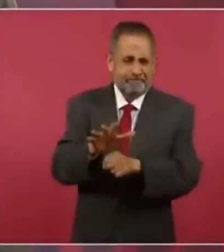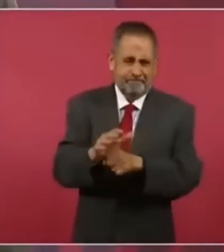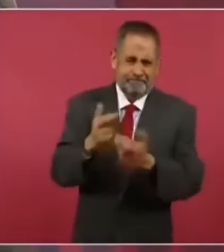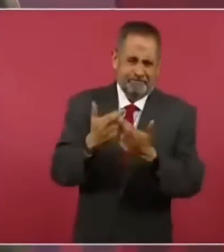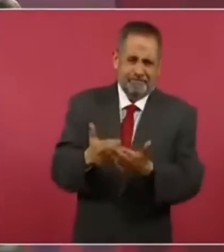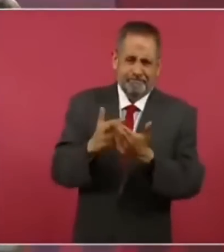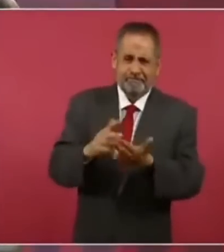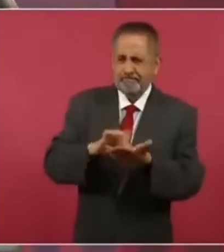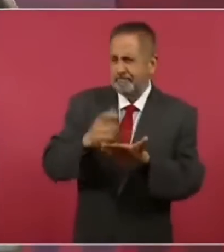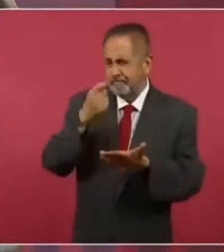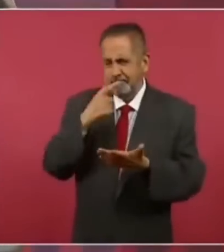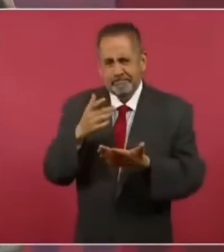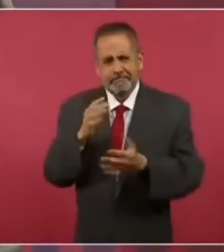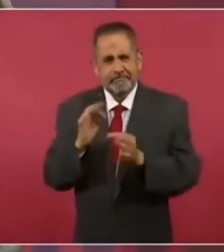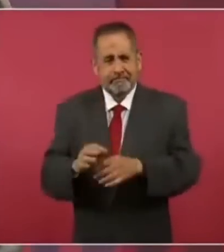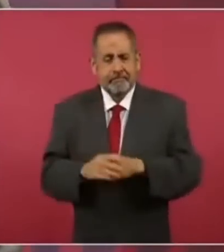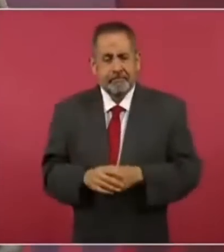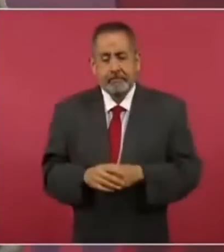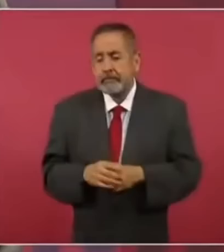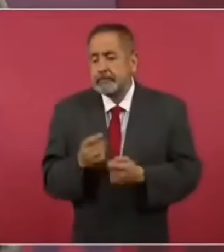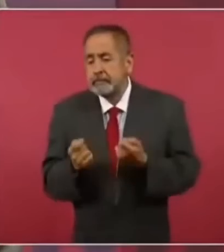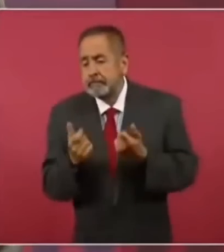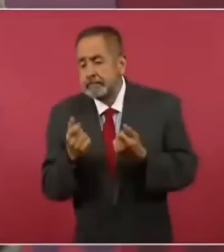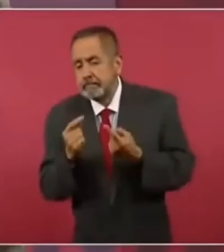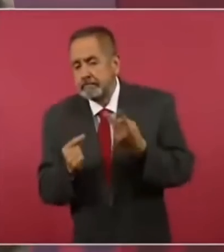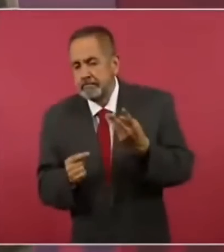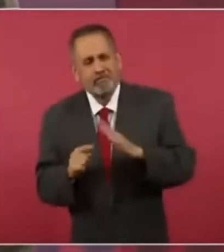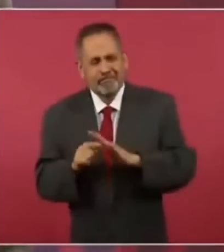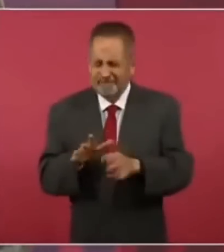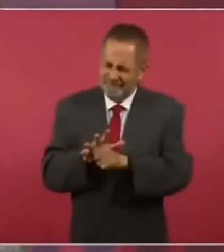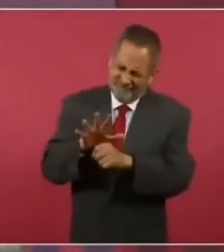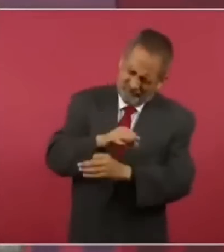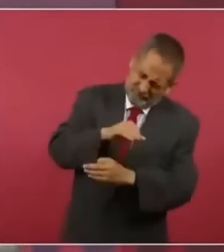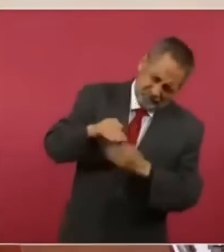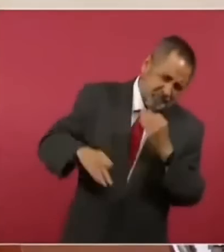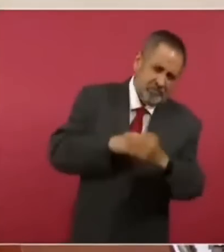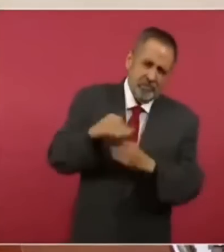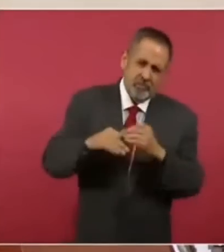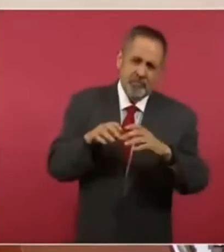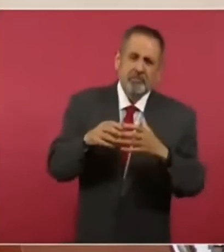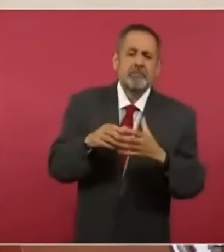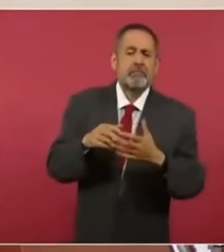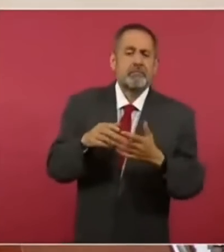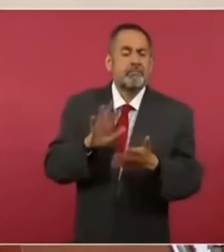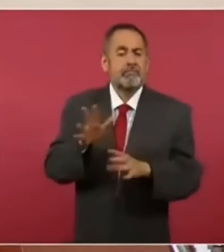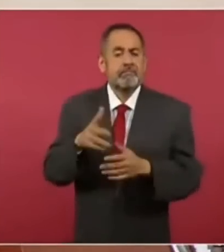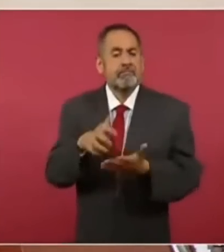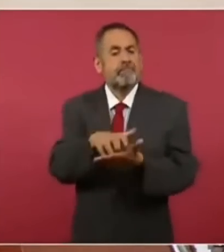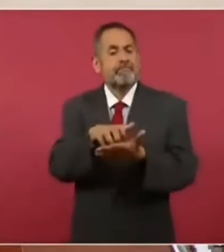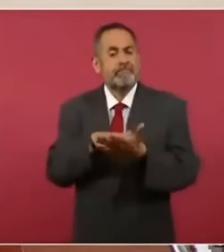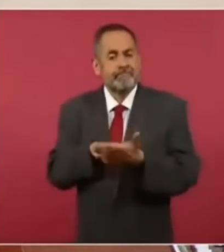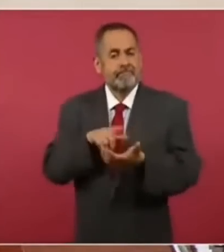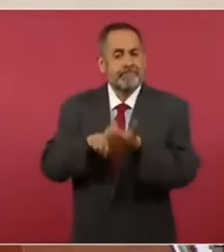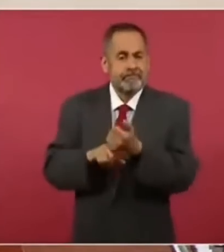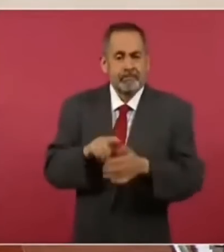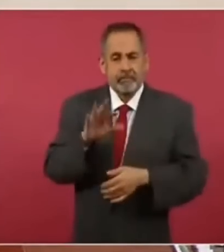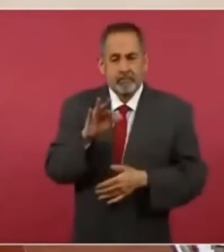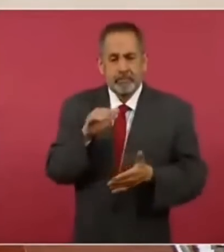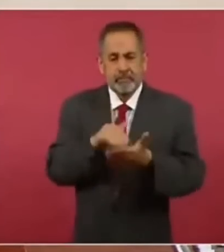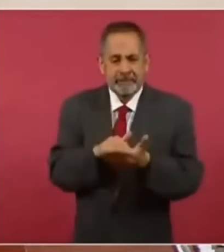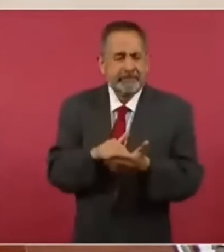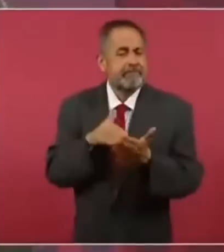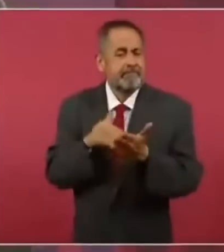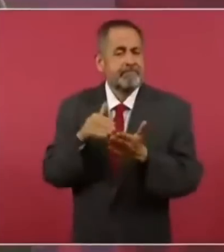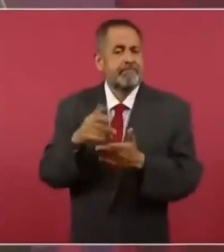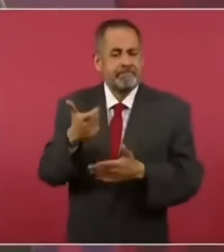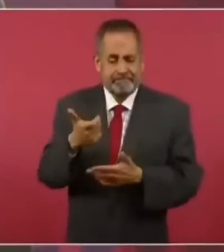No el llamado cuadro básico, todas las medicinas y nos ahorramos 40,000 millones de